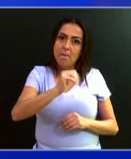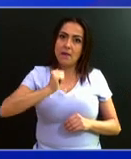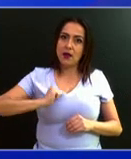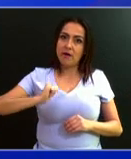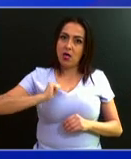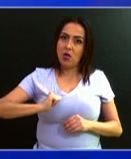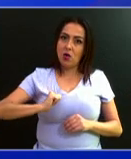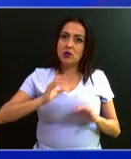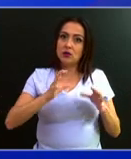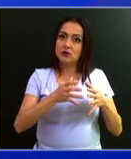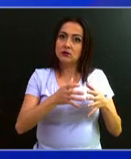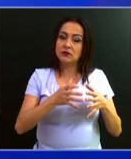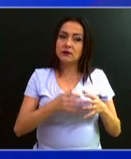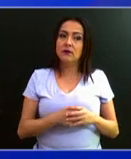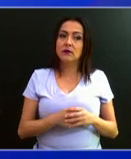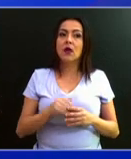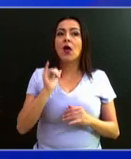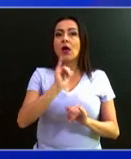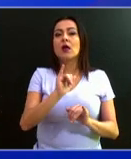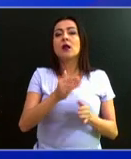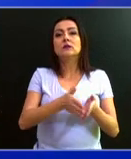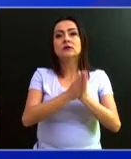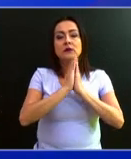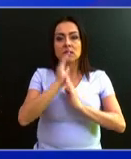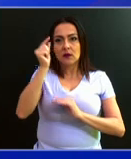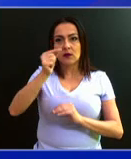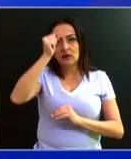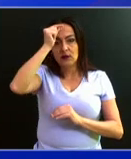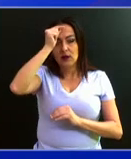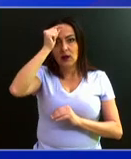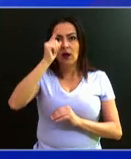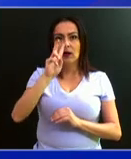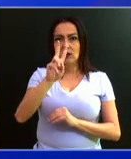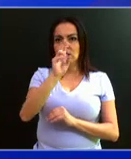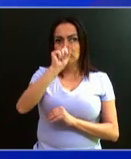privado. Será, o por lo menos así lo ha solicitado el gobierno, de un